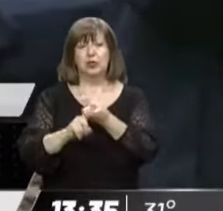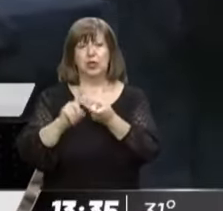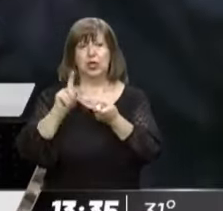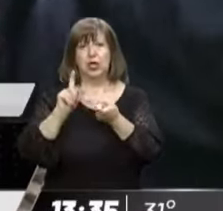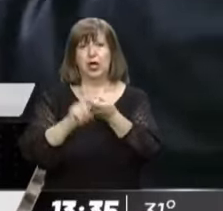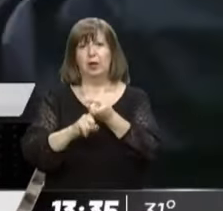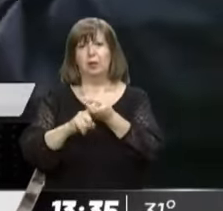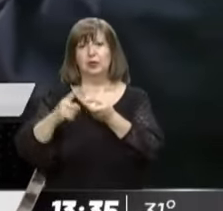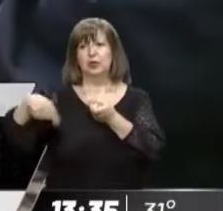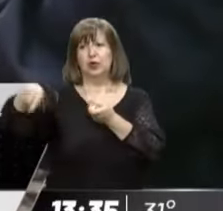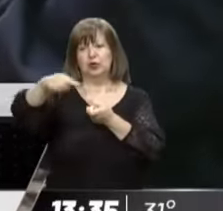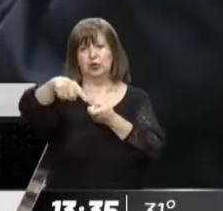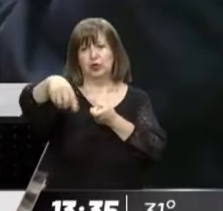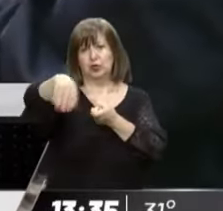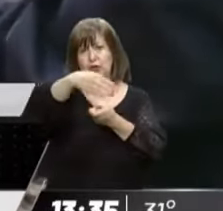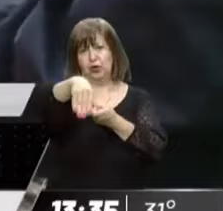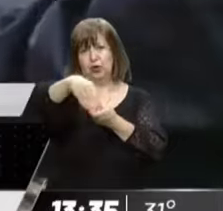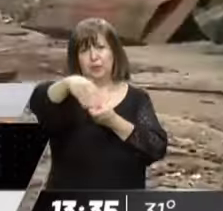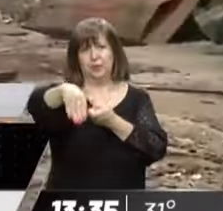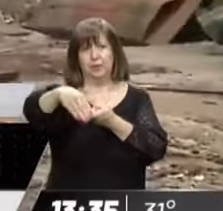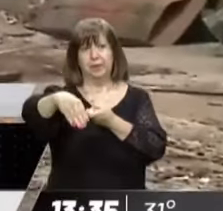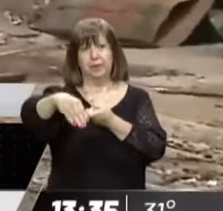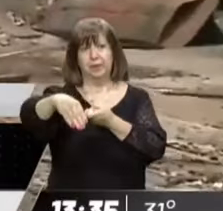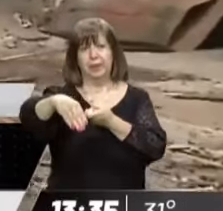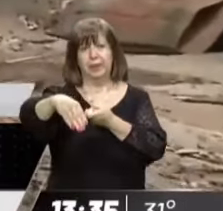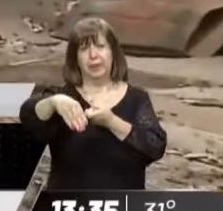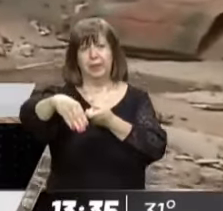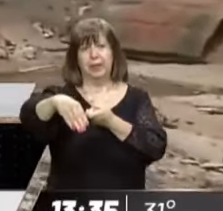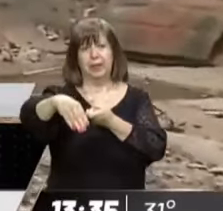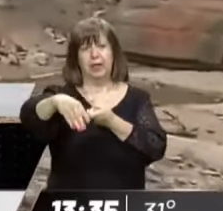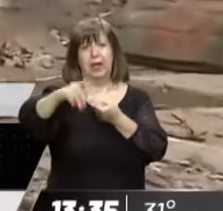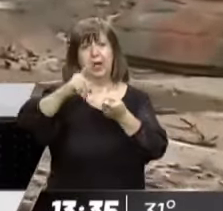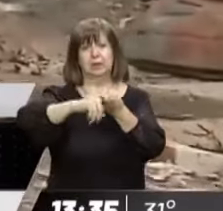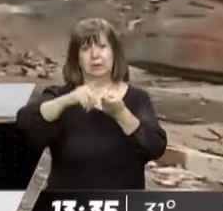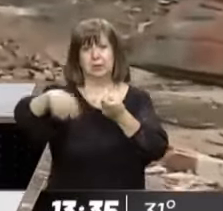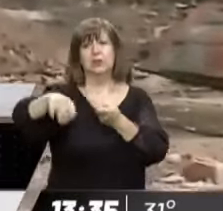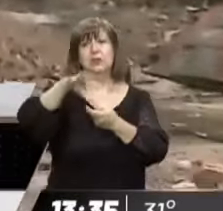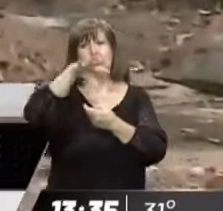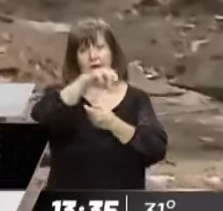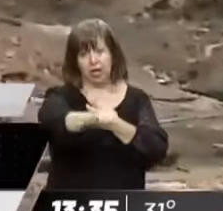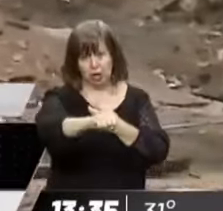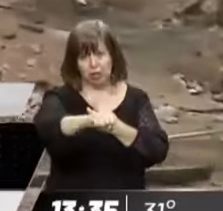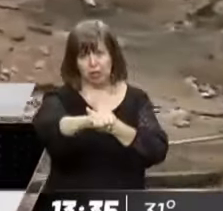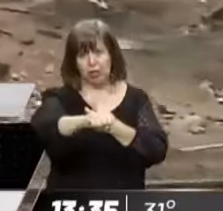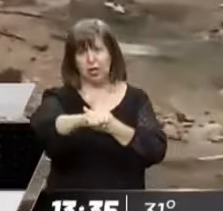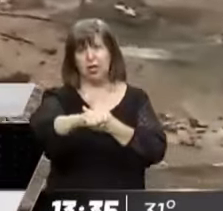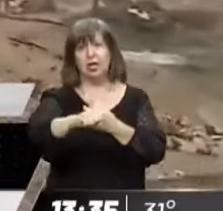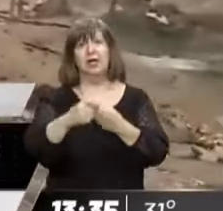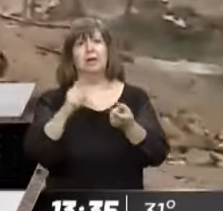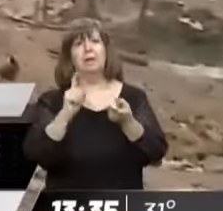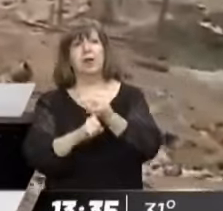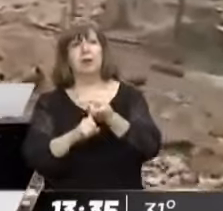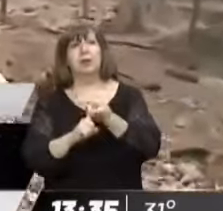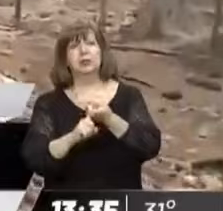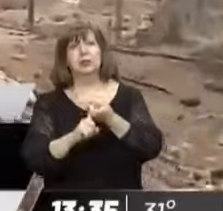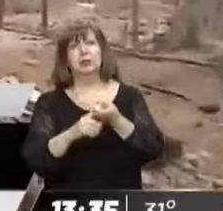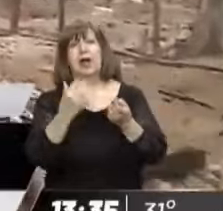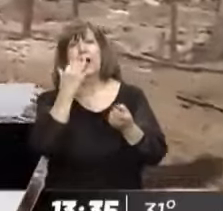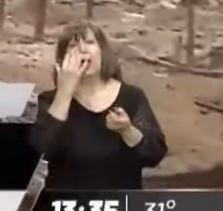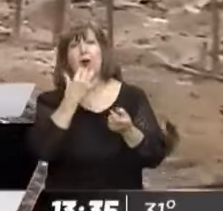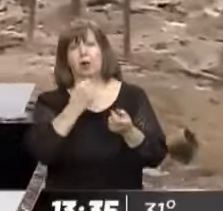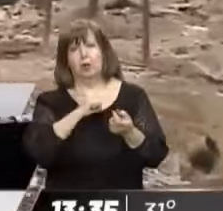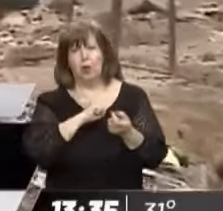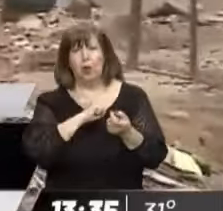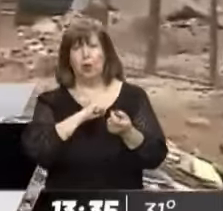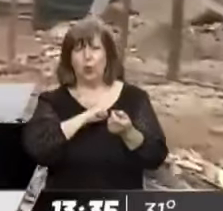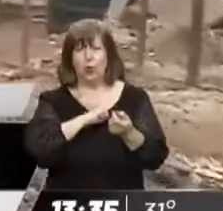esa camioneta. Sí. Y lo encontré ya casi semi ahogado. Si yo no lo busco, yo creo que ahí sabría que ahí. Lo